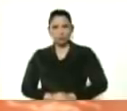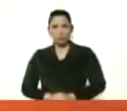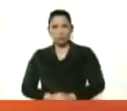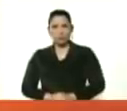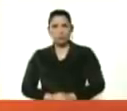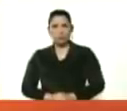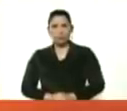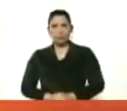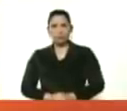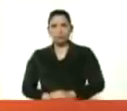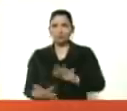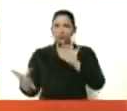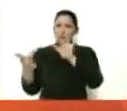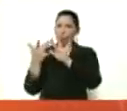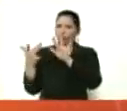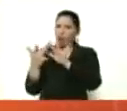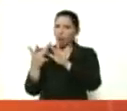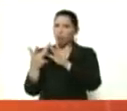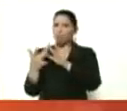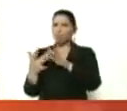encontrar los contactos, ¿verdad?